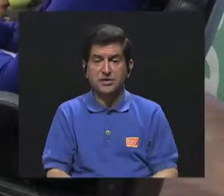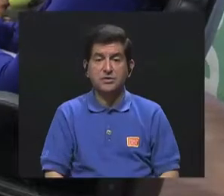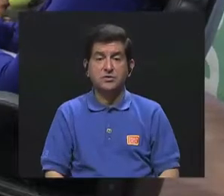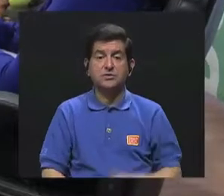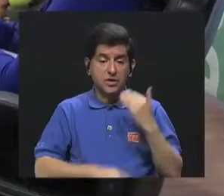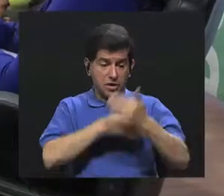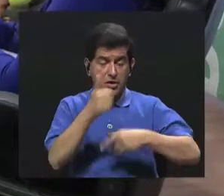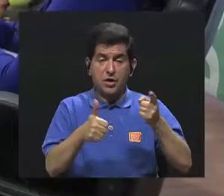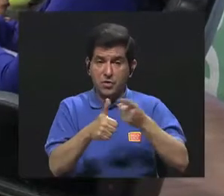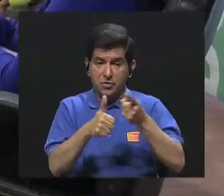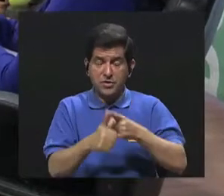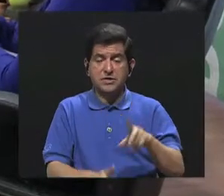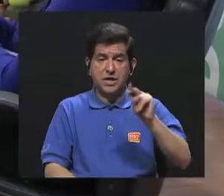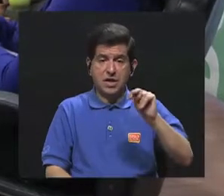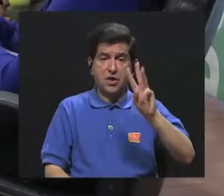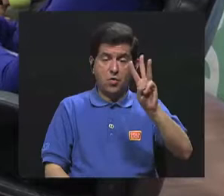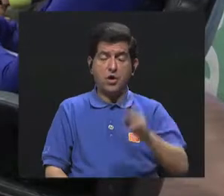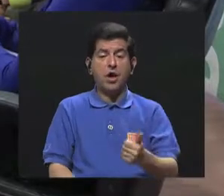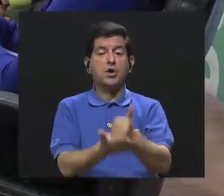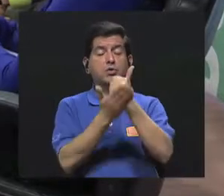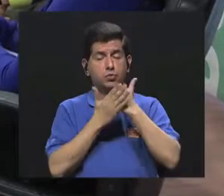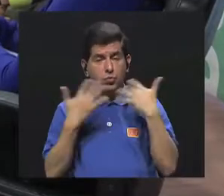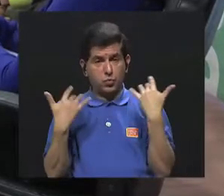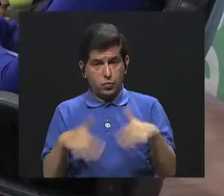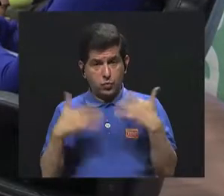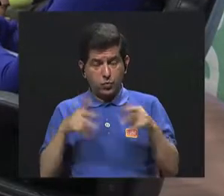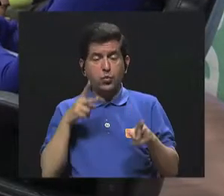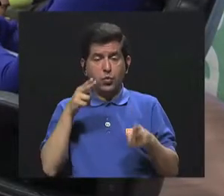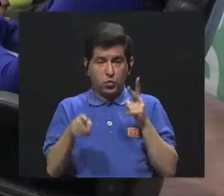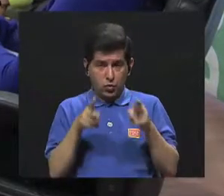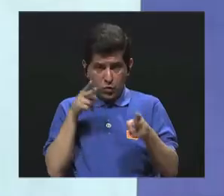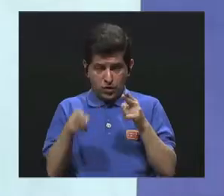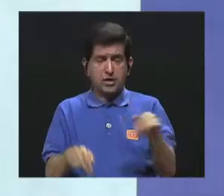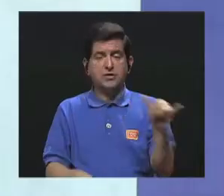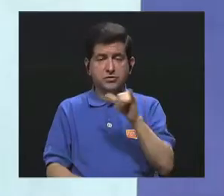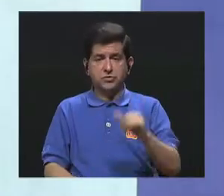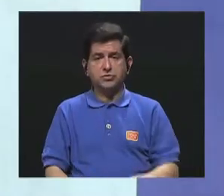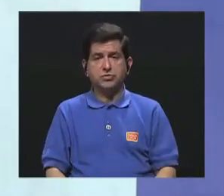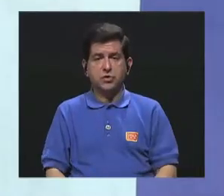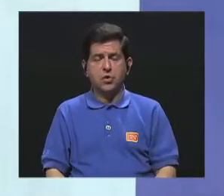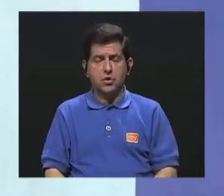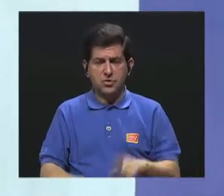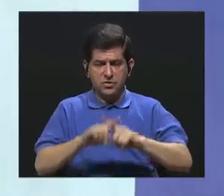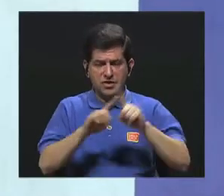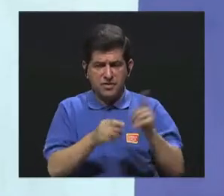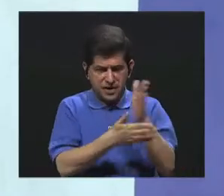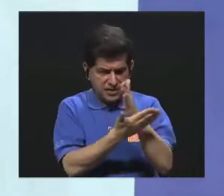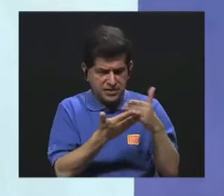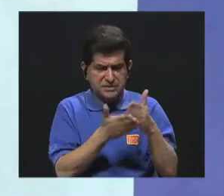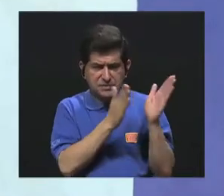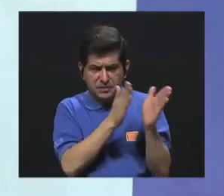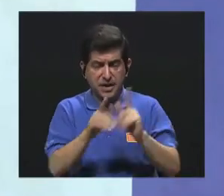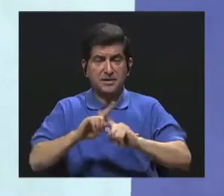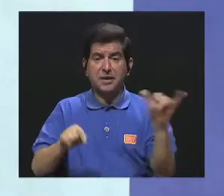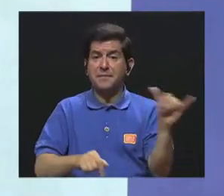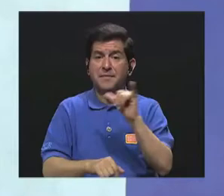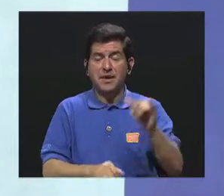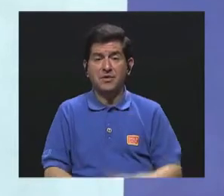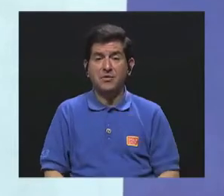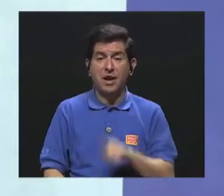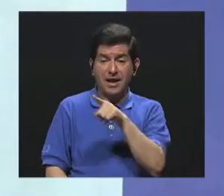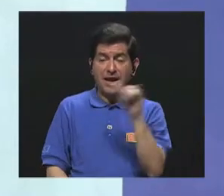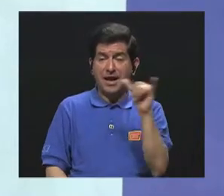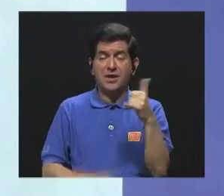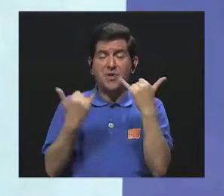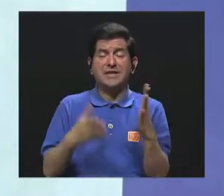proceso inicial, Nico me ayudó bastante con la edición también, o sea, como que armamos varios cortes y todo, pero pasaba lo mismo, o sea, Nico también